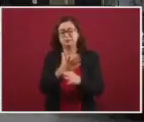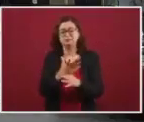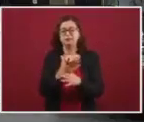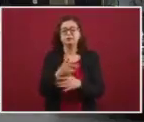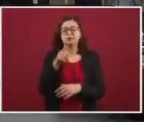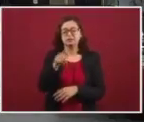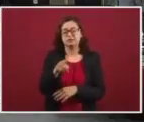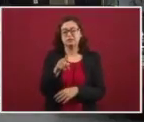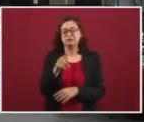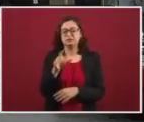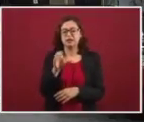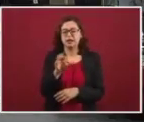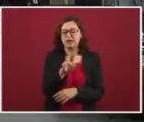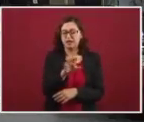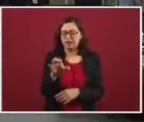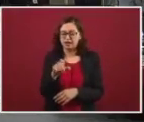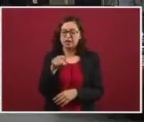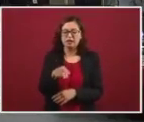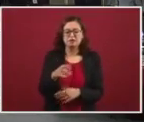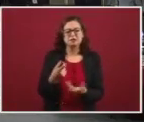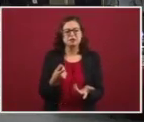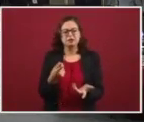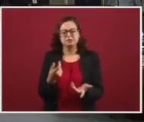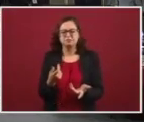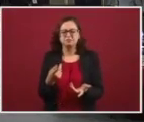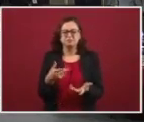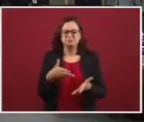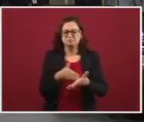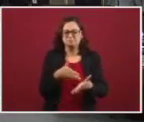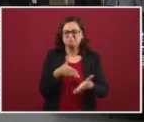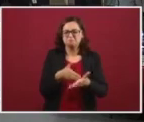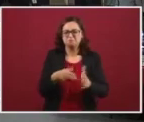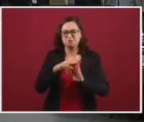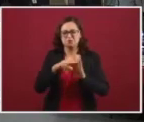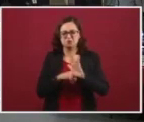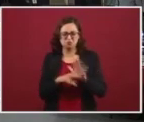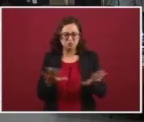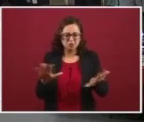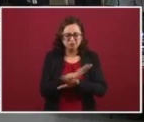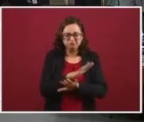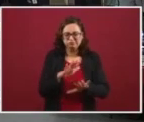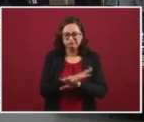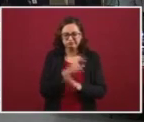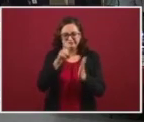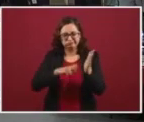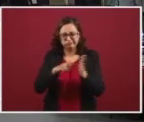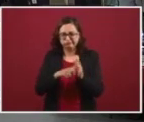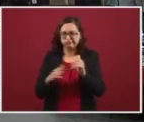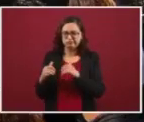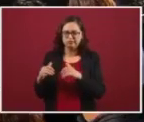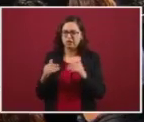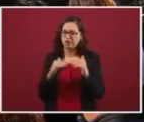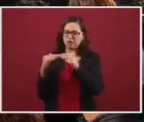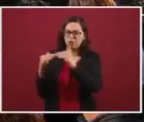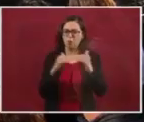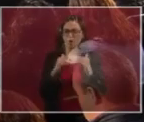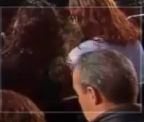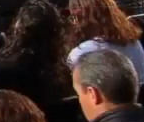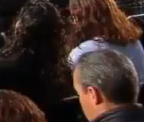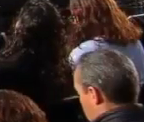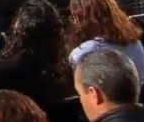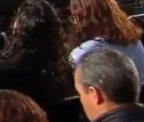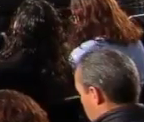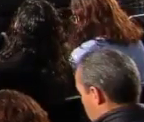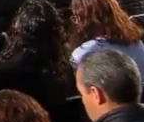Energía está impidiendo que esta norma oficial cambie para que se homologue con las otras partes del país.